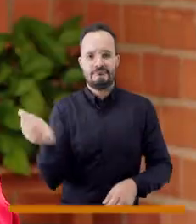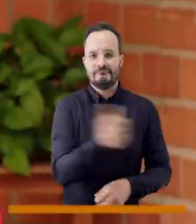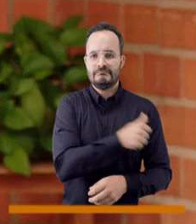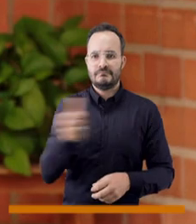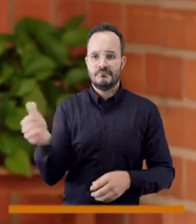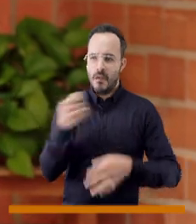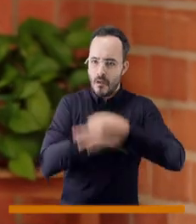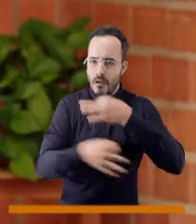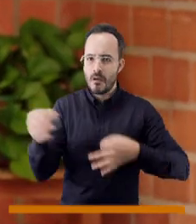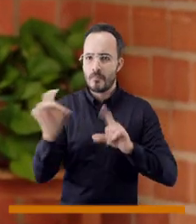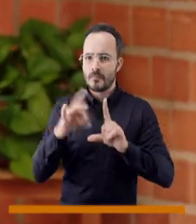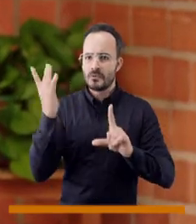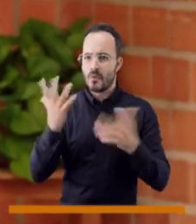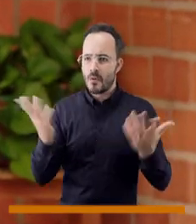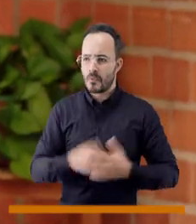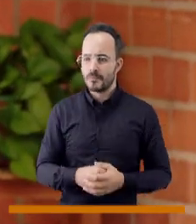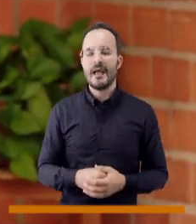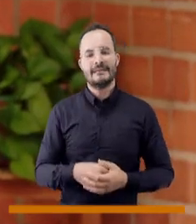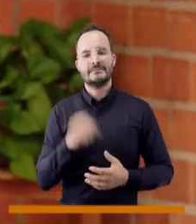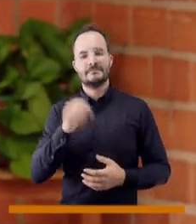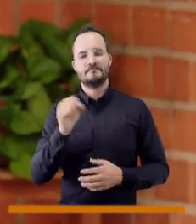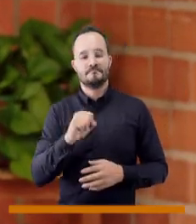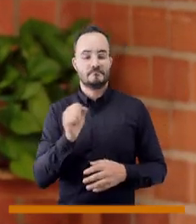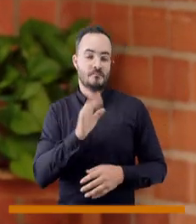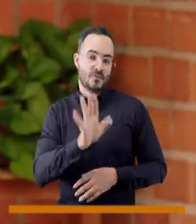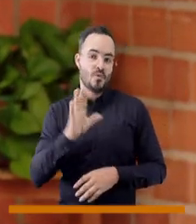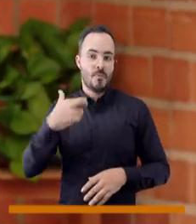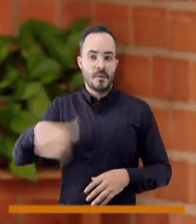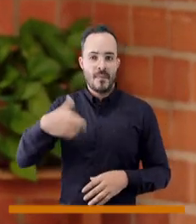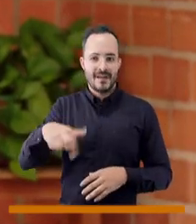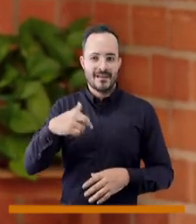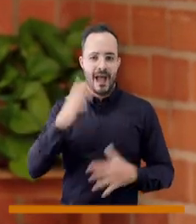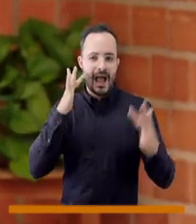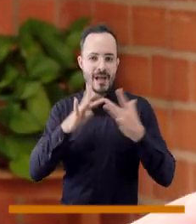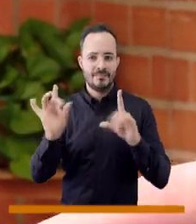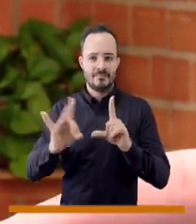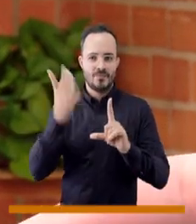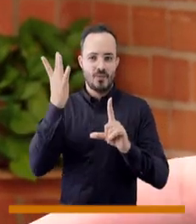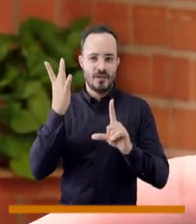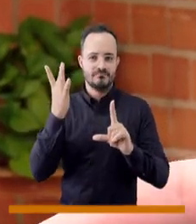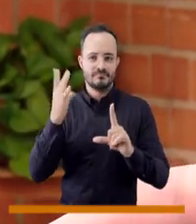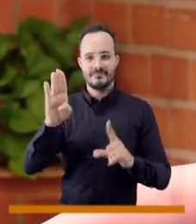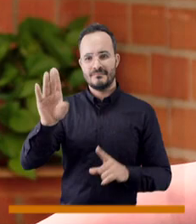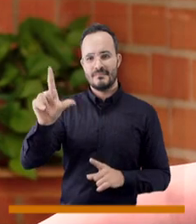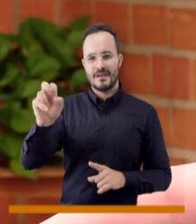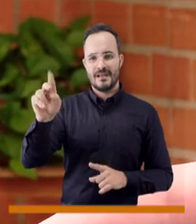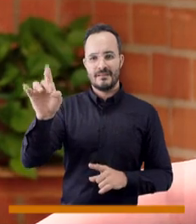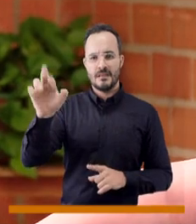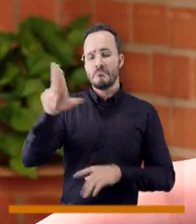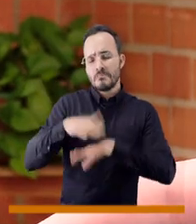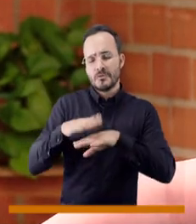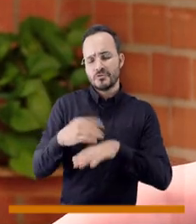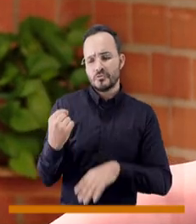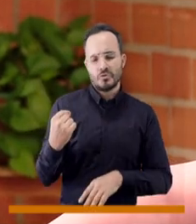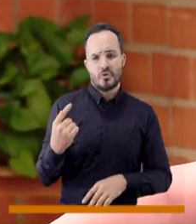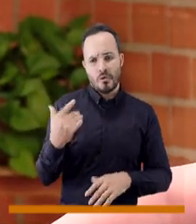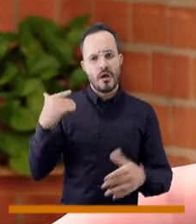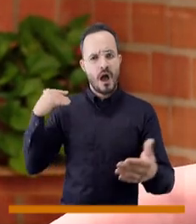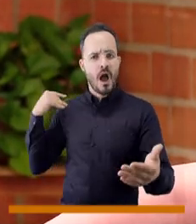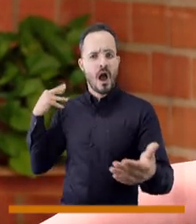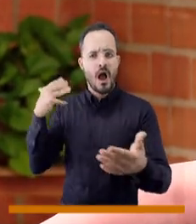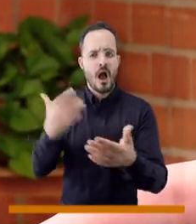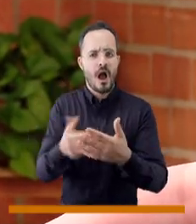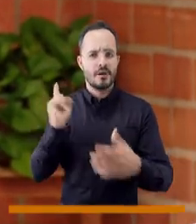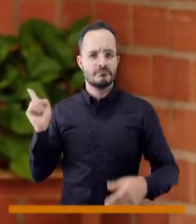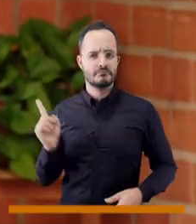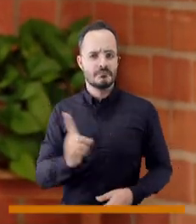desplazamiento. Bueno, en realidad el programa de educación virtual asistida Blended o primaria incluyente Es un programa que lleva varios años,